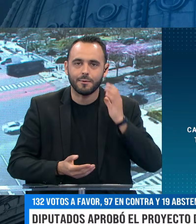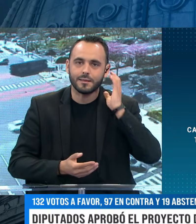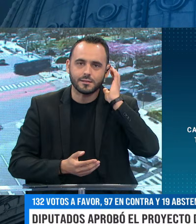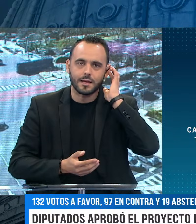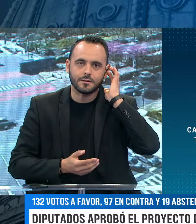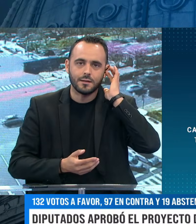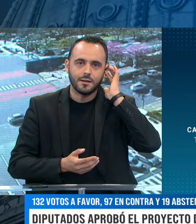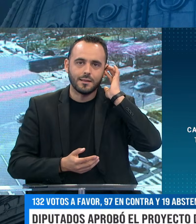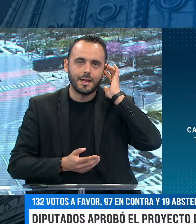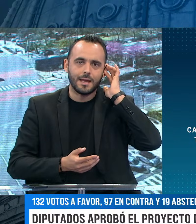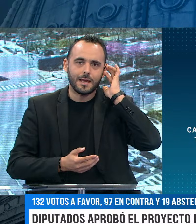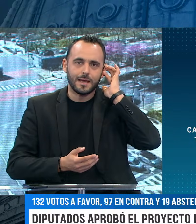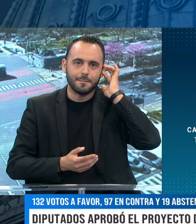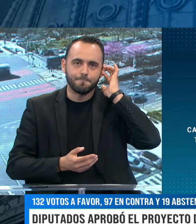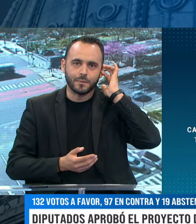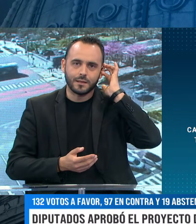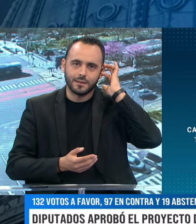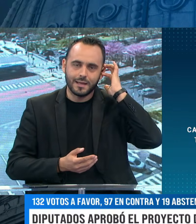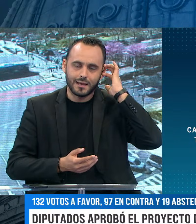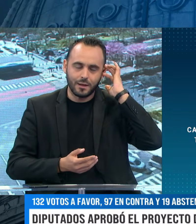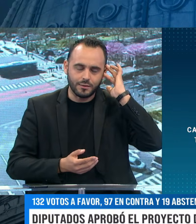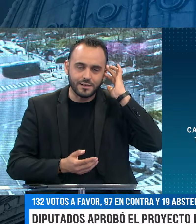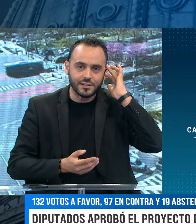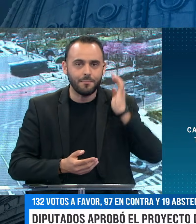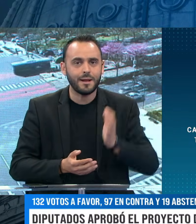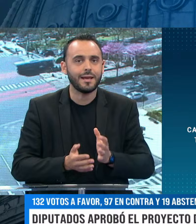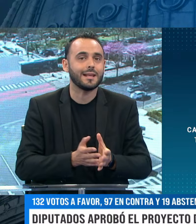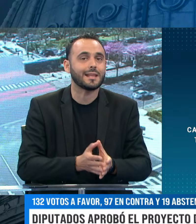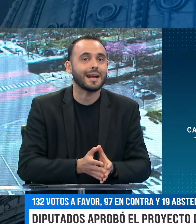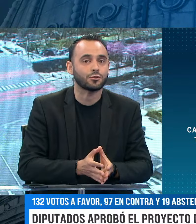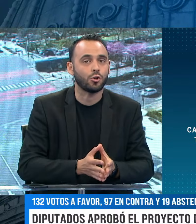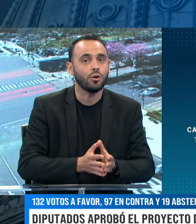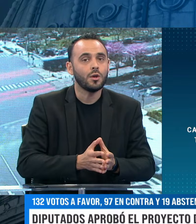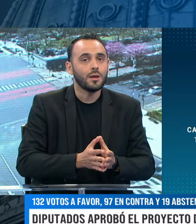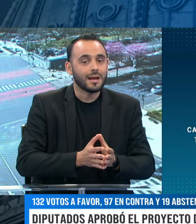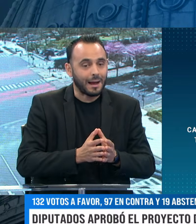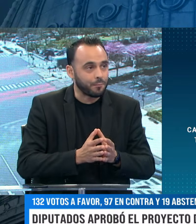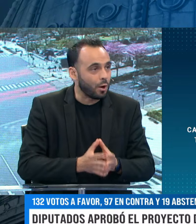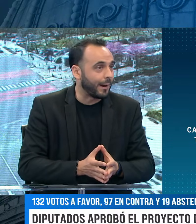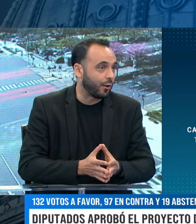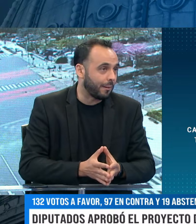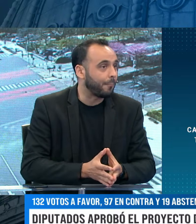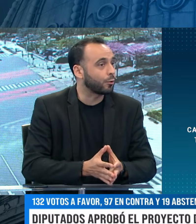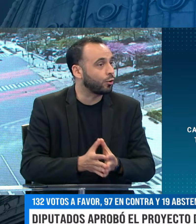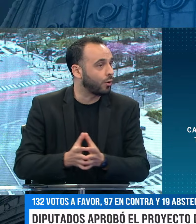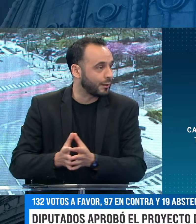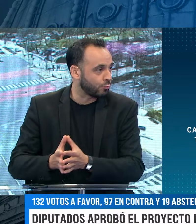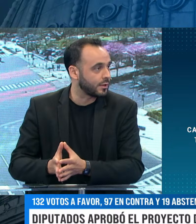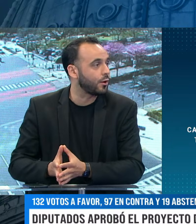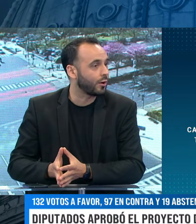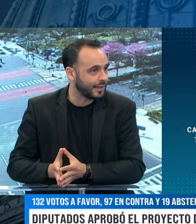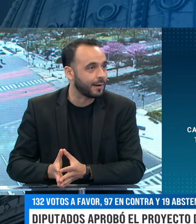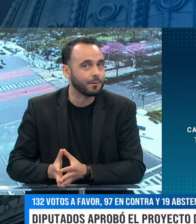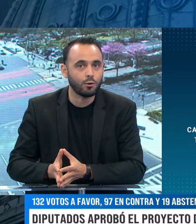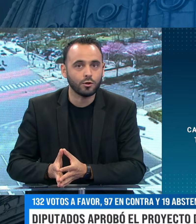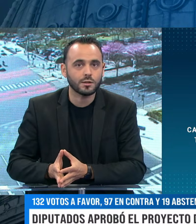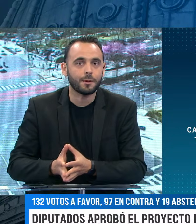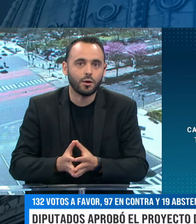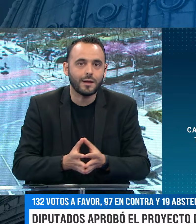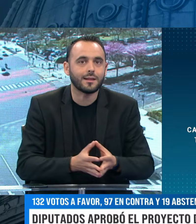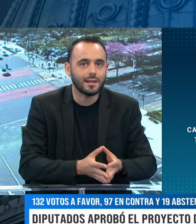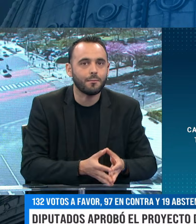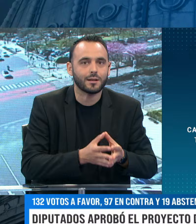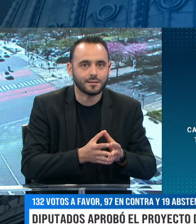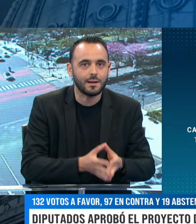viernes 26 de diciembre. En este caso cambió el panorama por todo lo que sucedió con este capítulo 11,